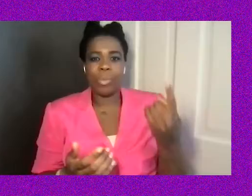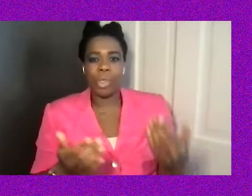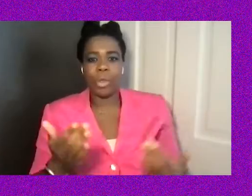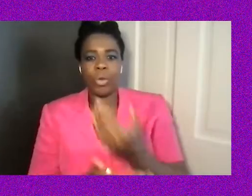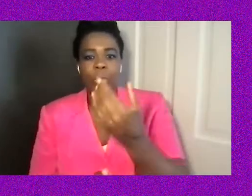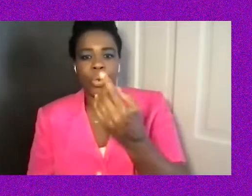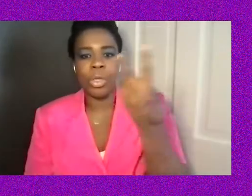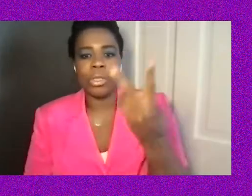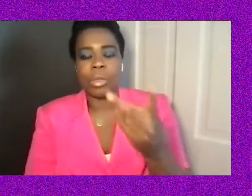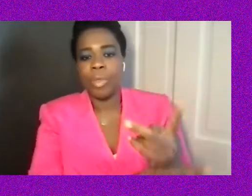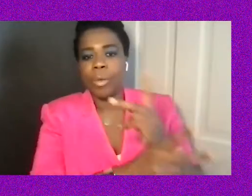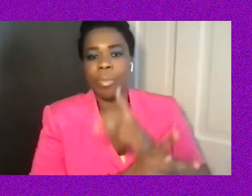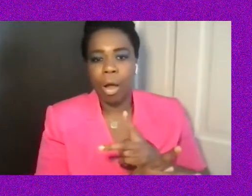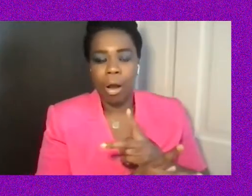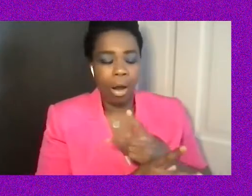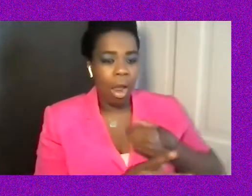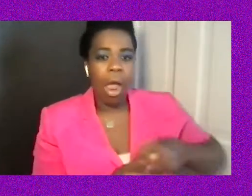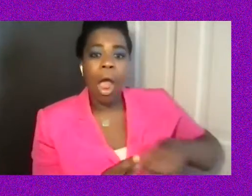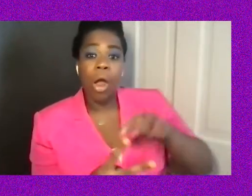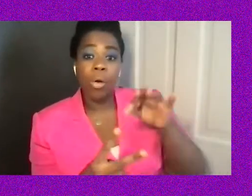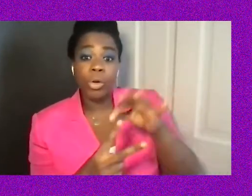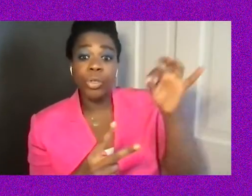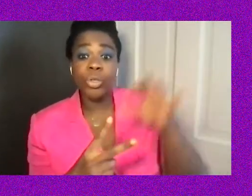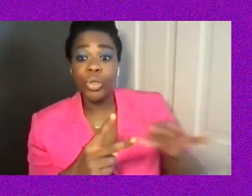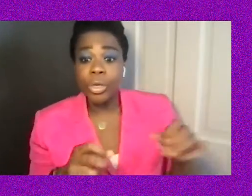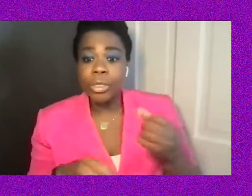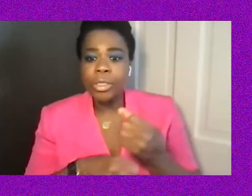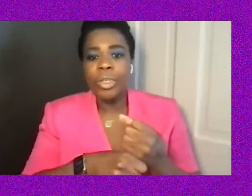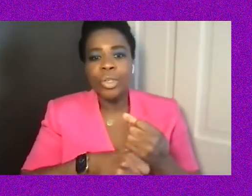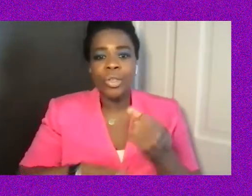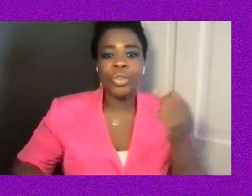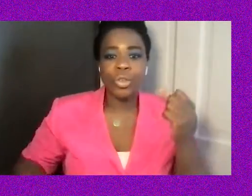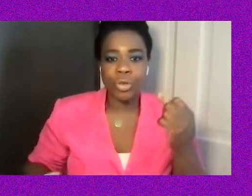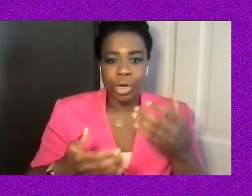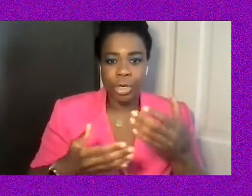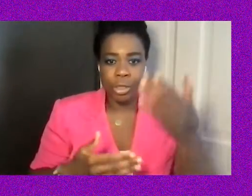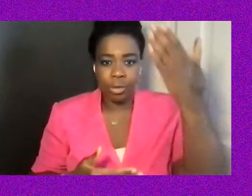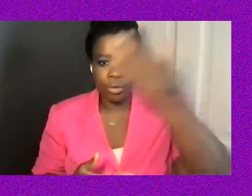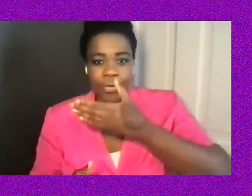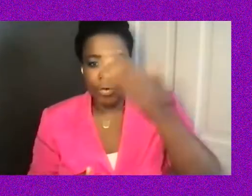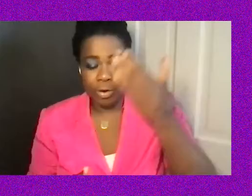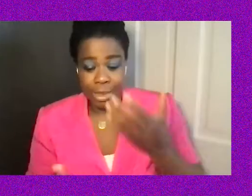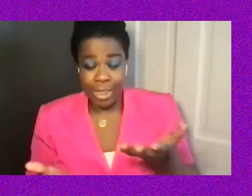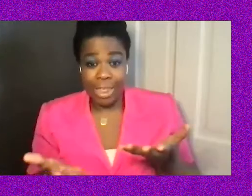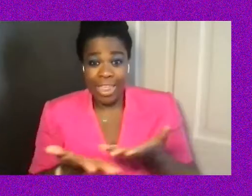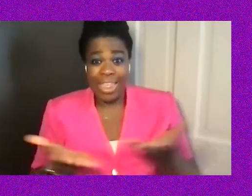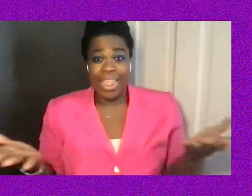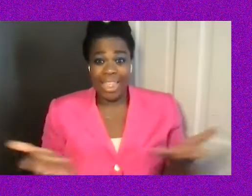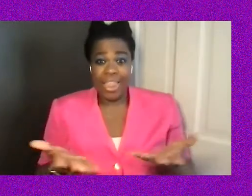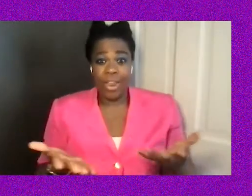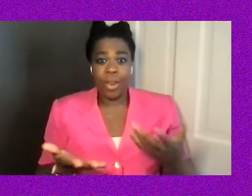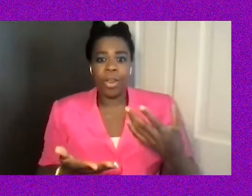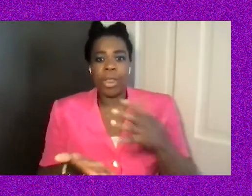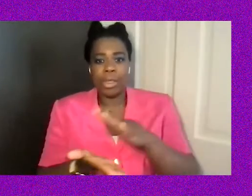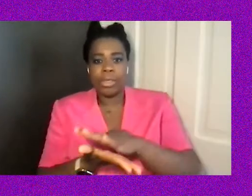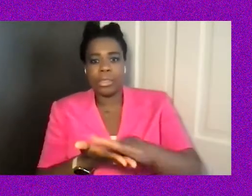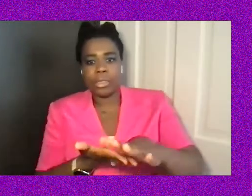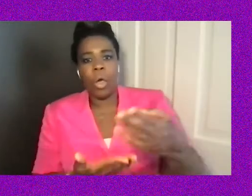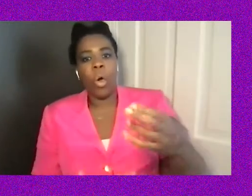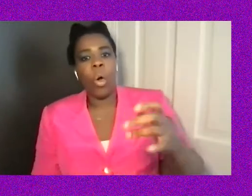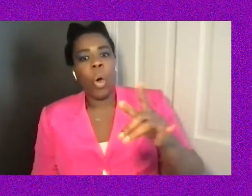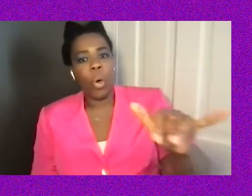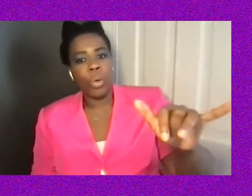nuevo y algo prestado. Nuestras elecciones enfrente de nosotros, sino aquí